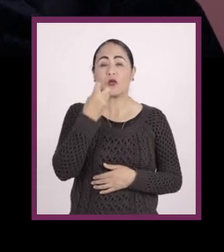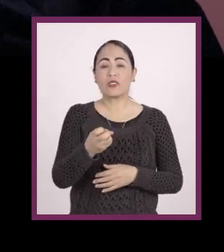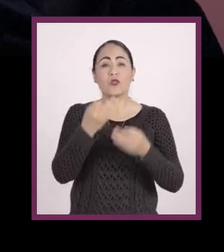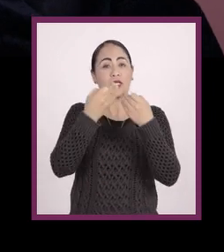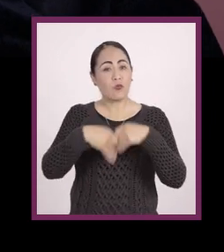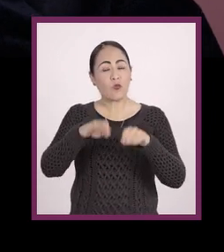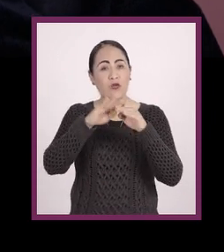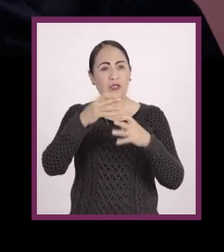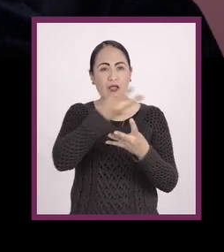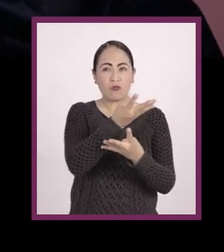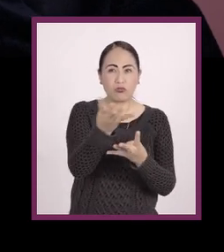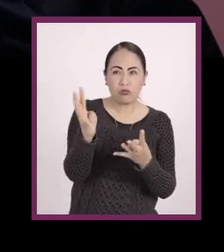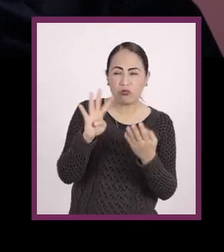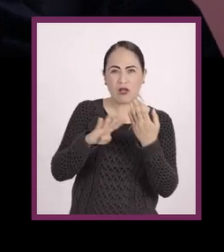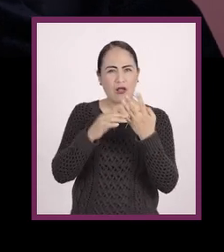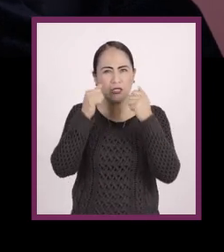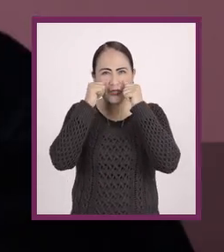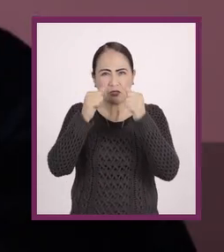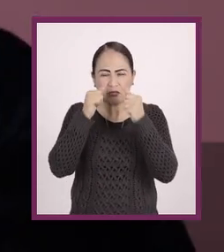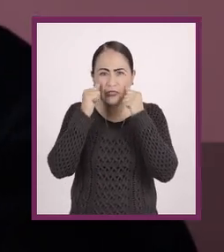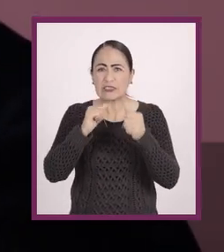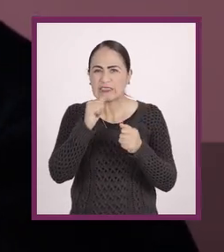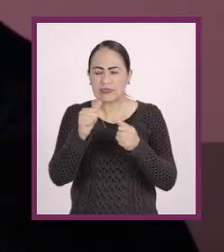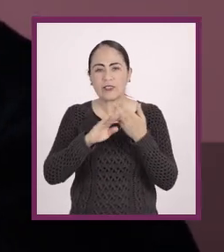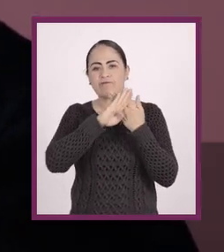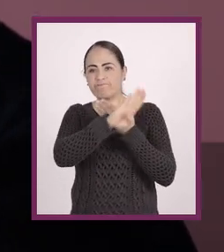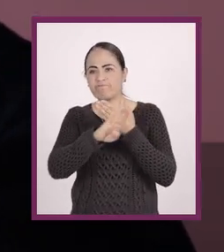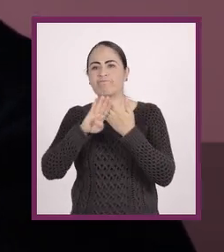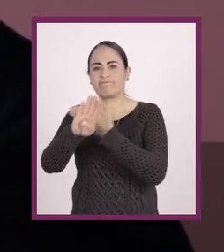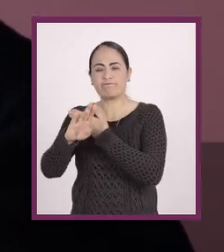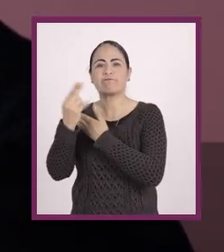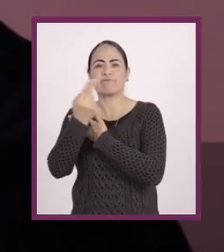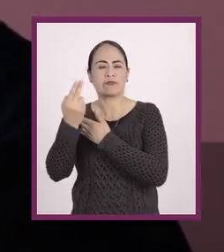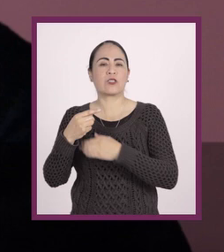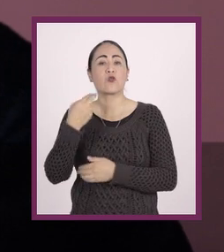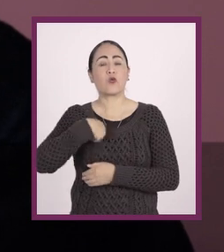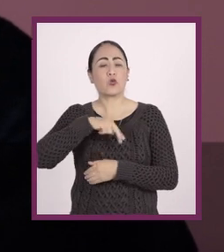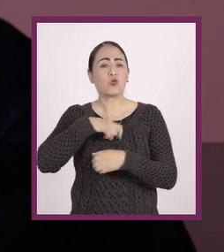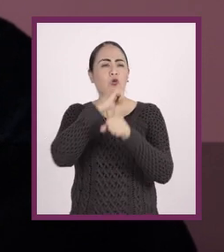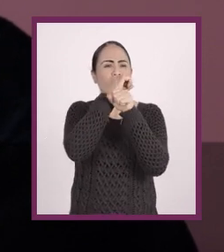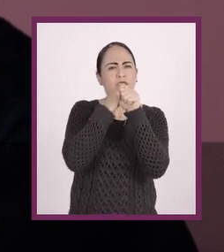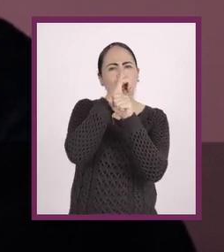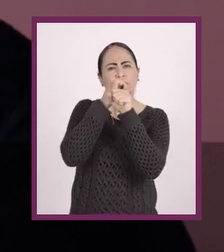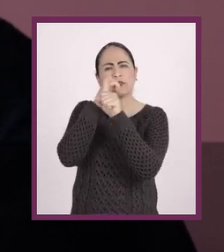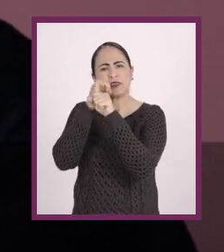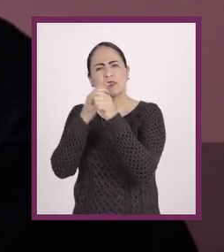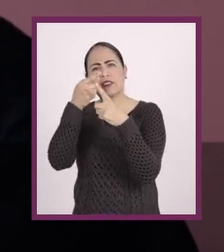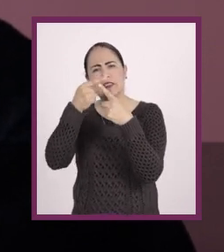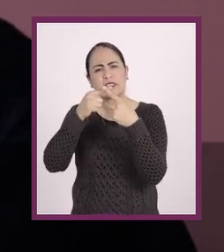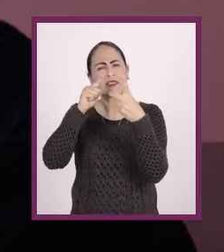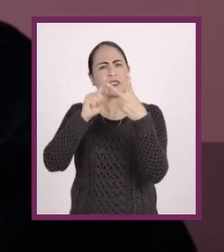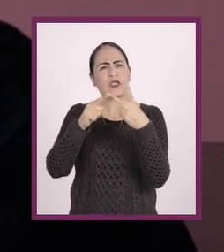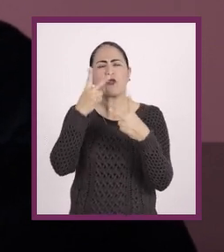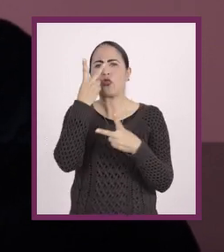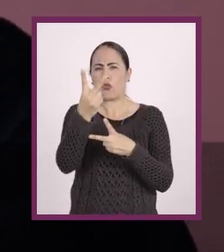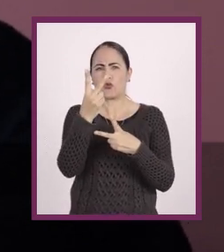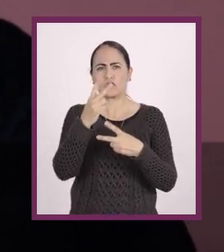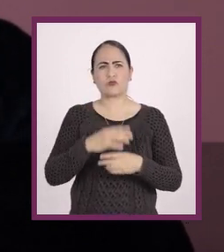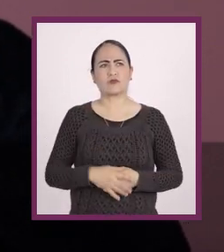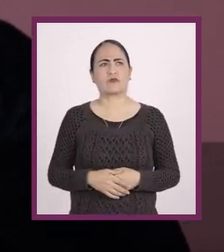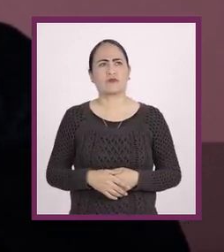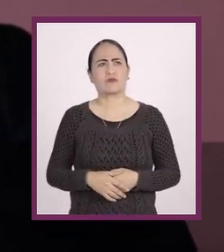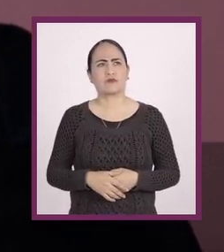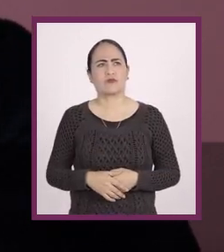todo aquello que no nos permita concentrarnos hemos hecho algunas indagaciones y encontramos dos factores esenciales para